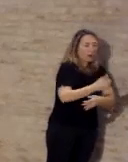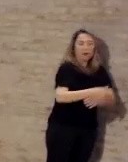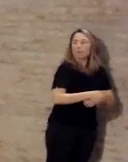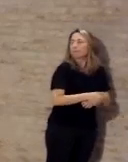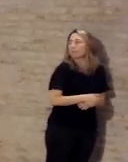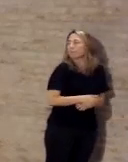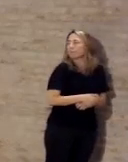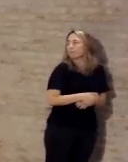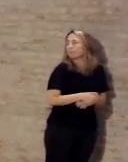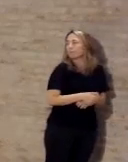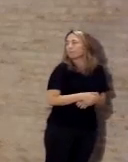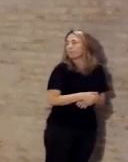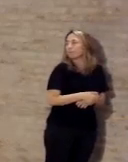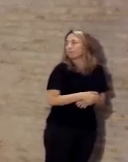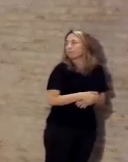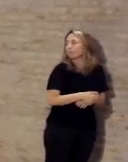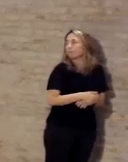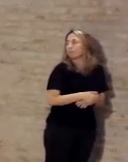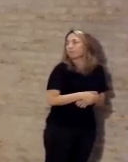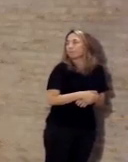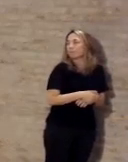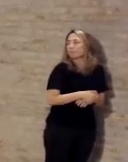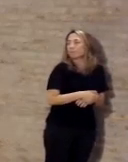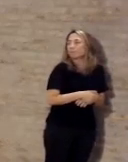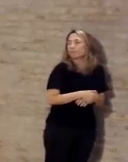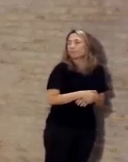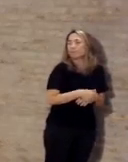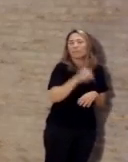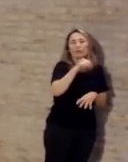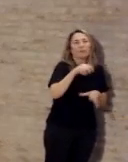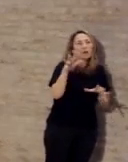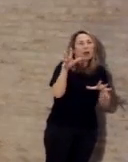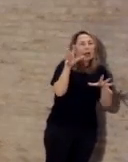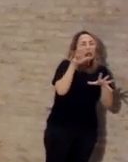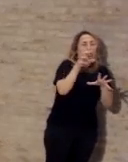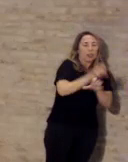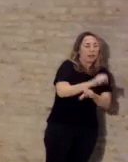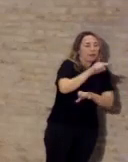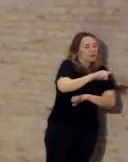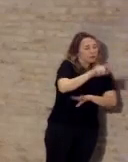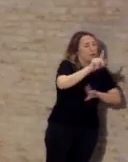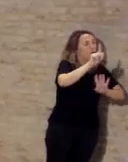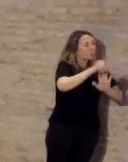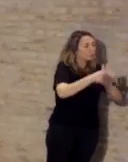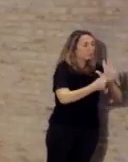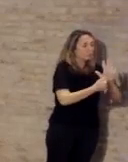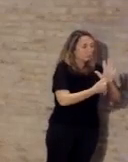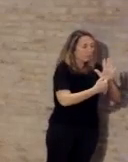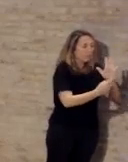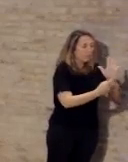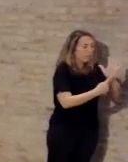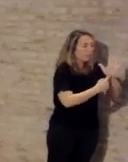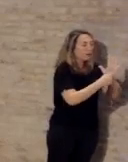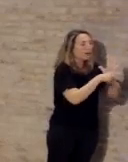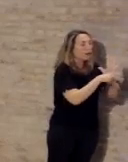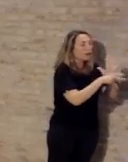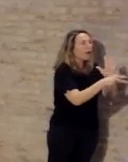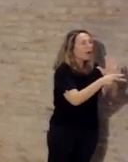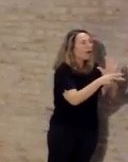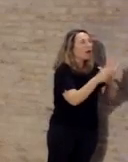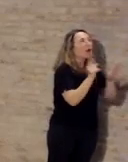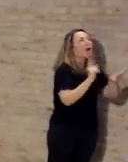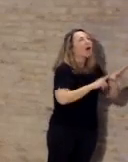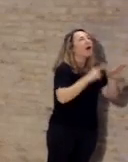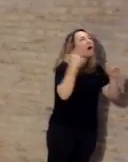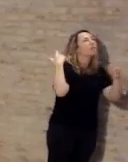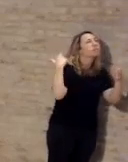e por suerte sí contamos para que todo no sea tan negro con con normativa que Que bueno que hace